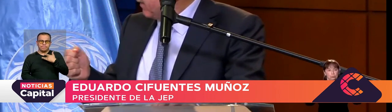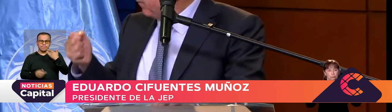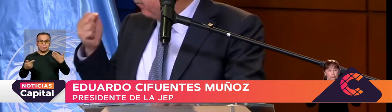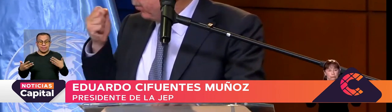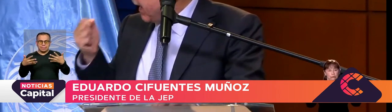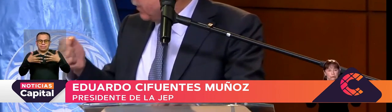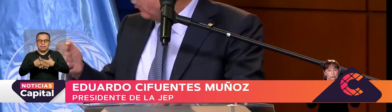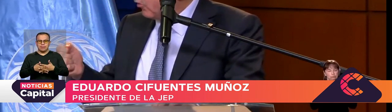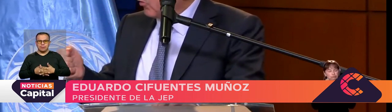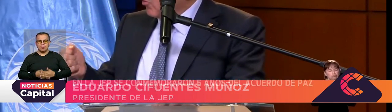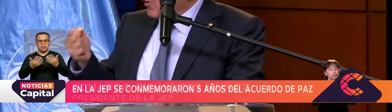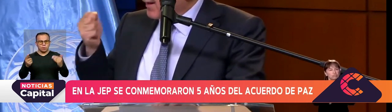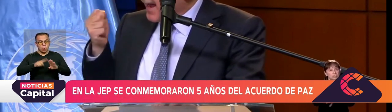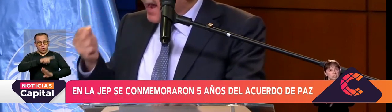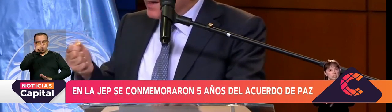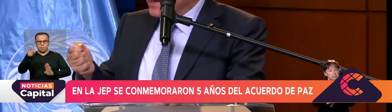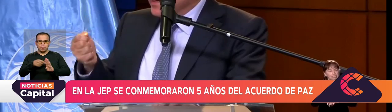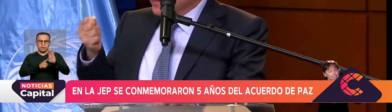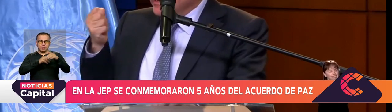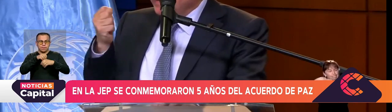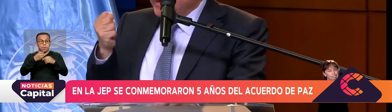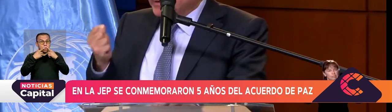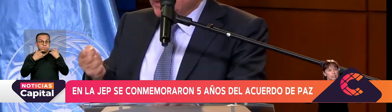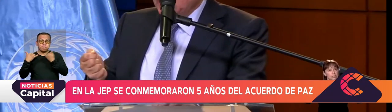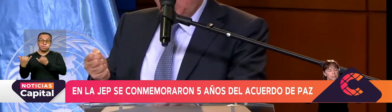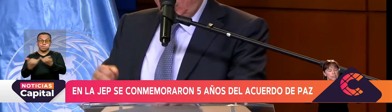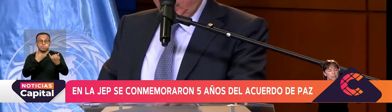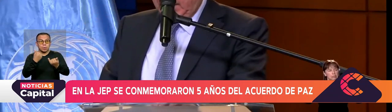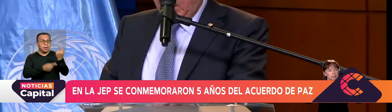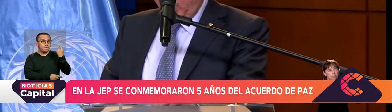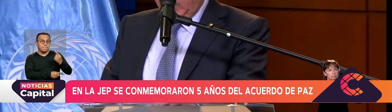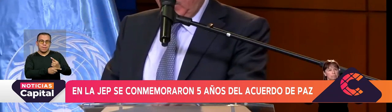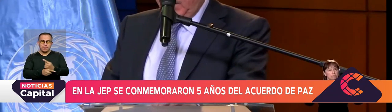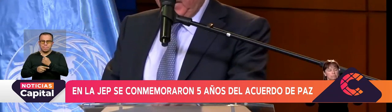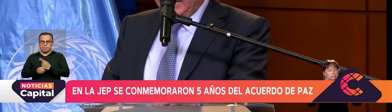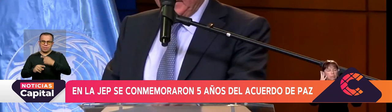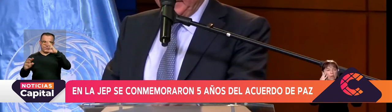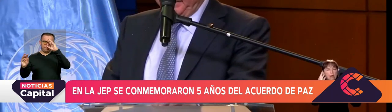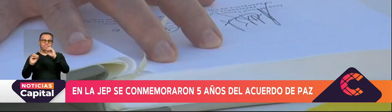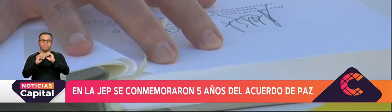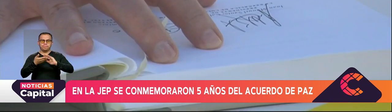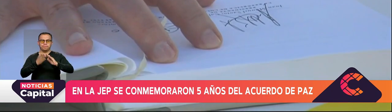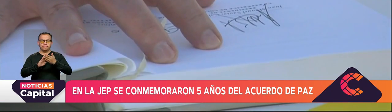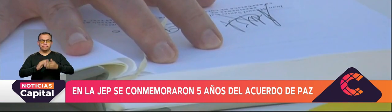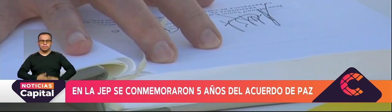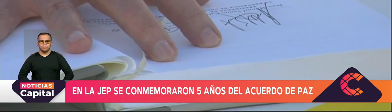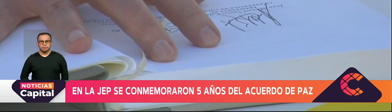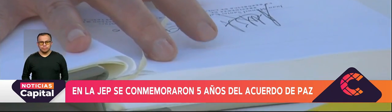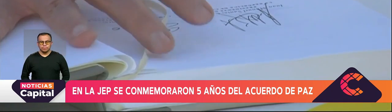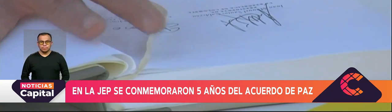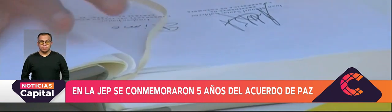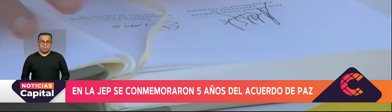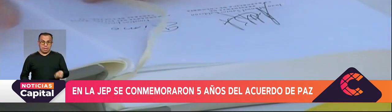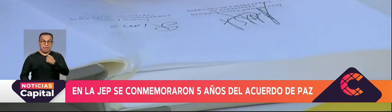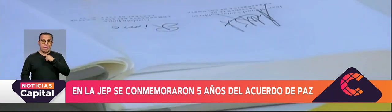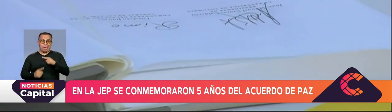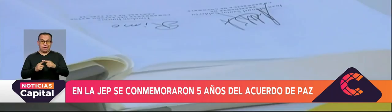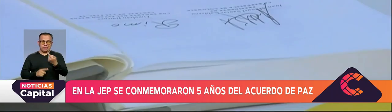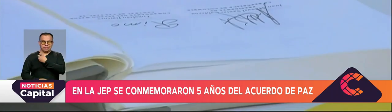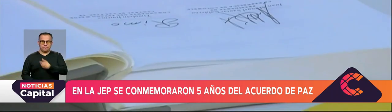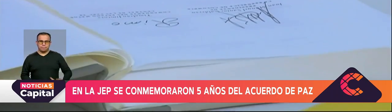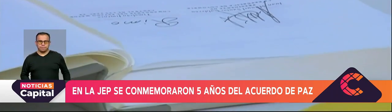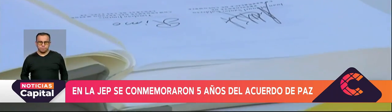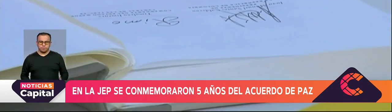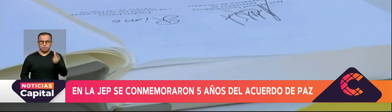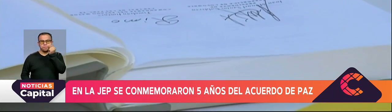integral, pleno, real y efectivo del acuerdo de paz. Mientras, el expresidente Juan Manuel